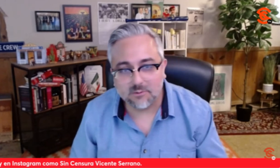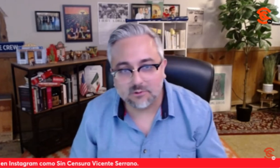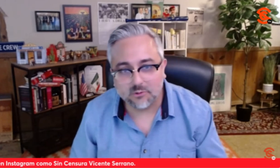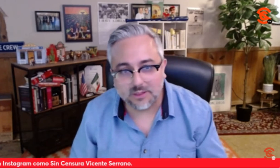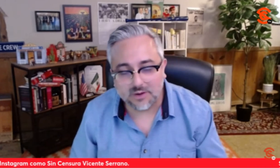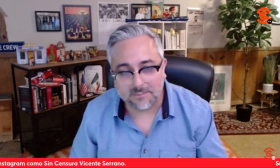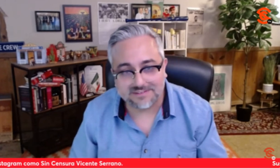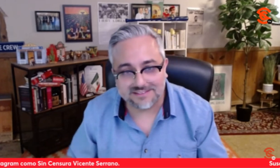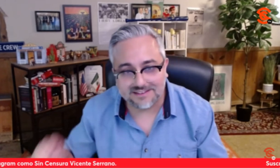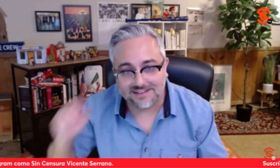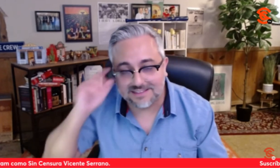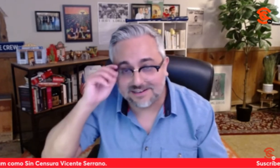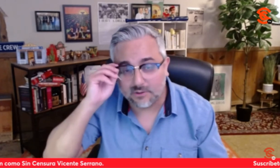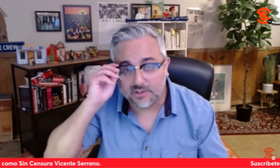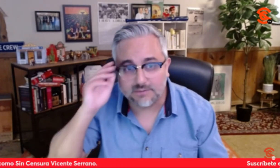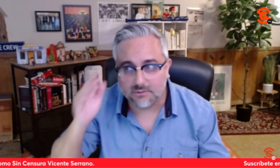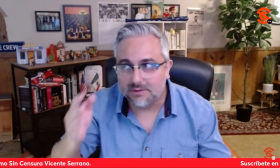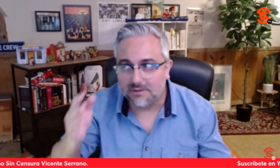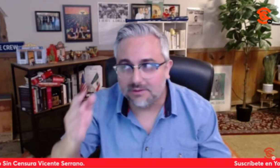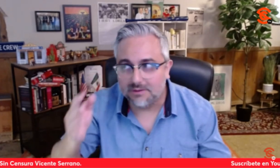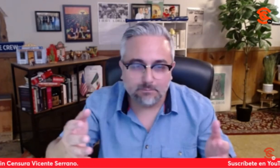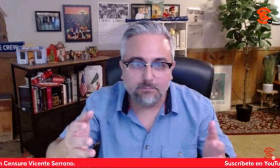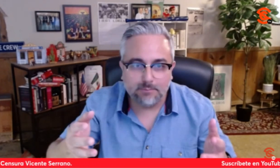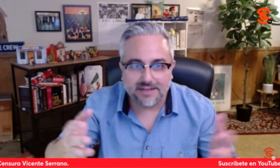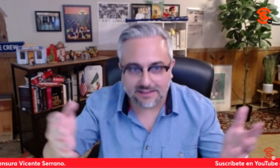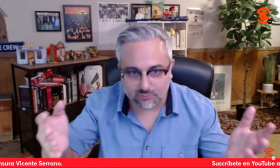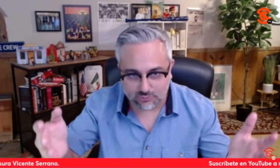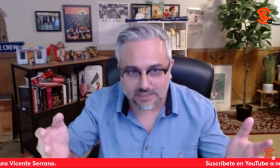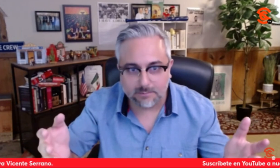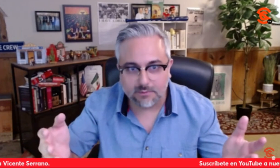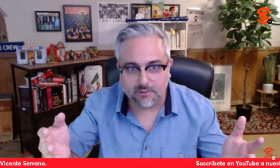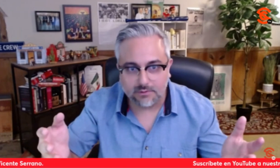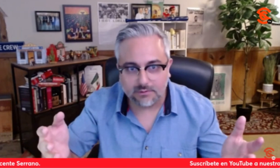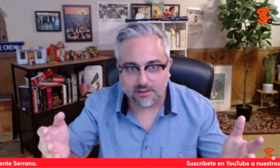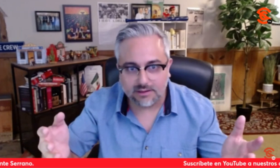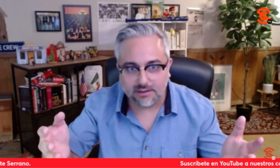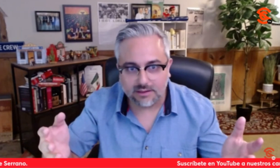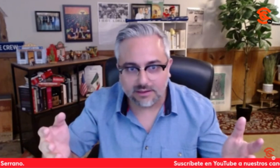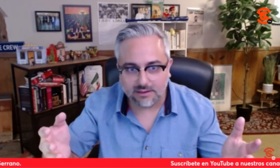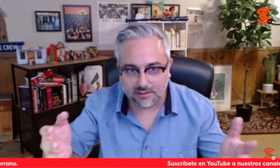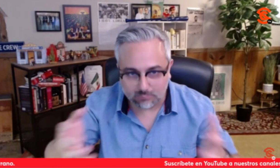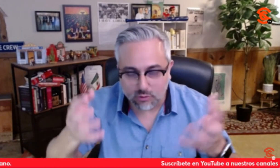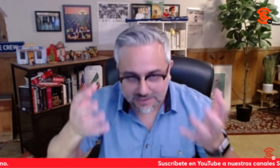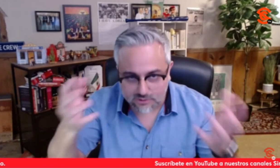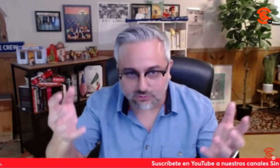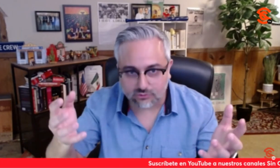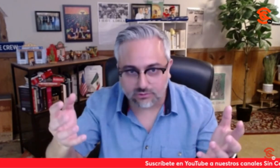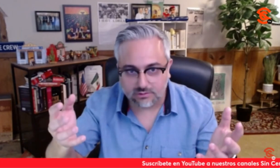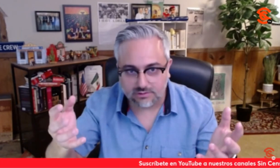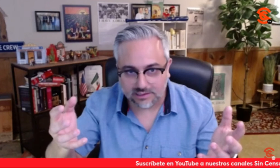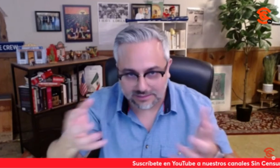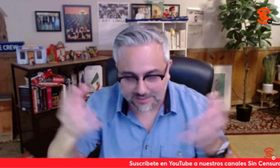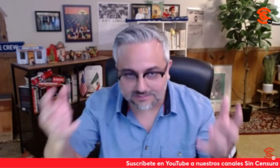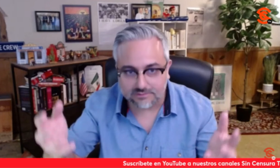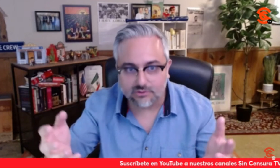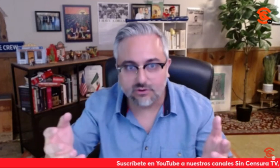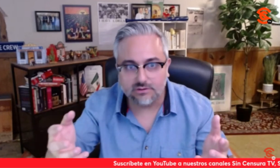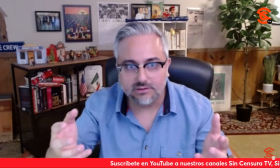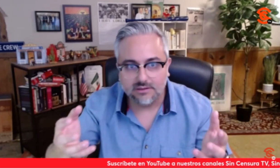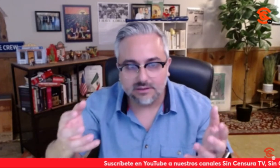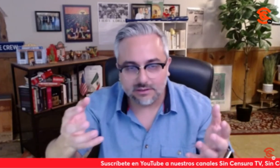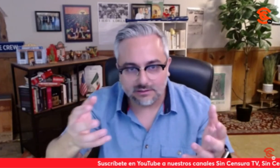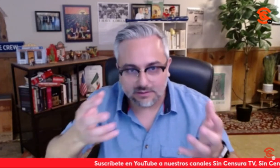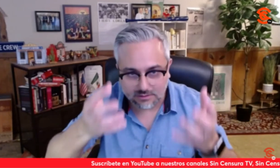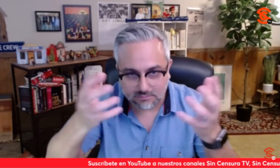presidente López Obrador y la presidenta electa Claudia Sheinbaum pierdan su tiempo, que muy valioso, de la